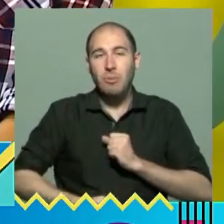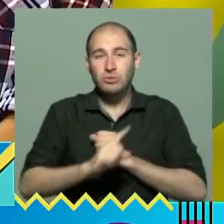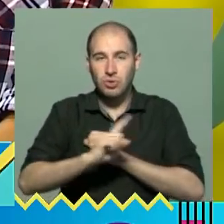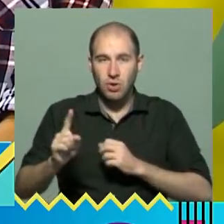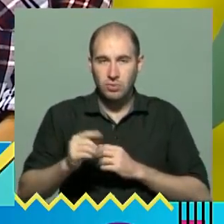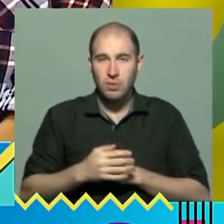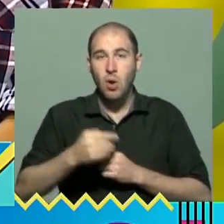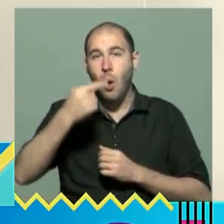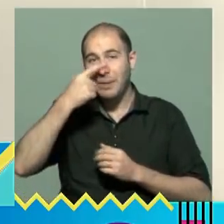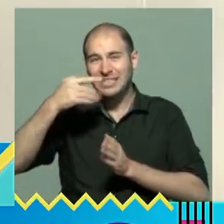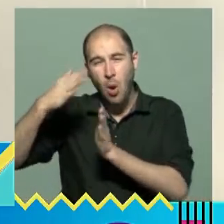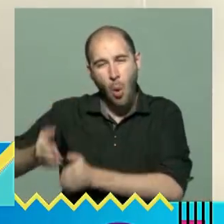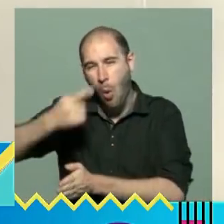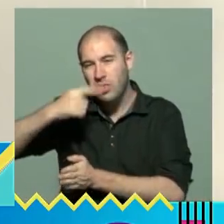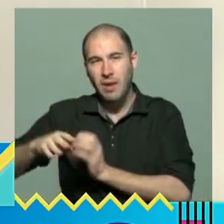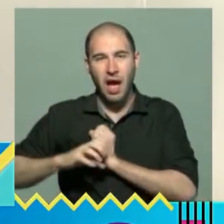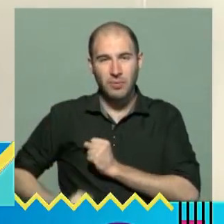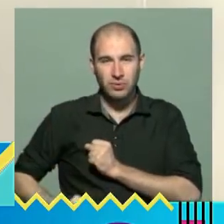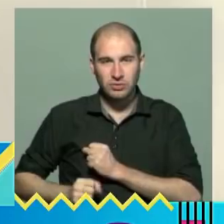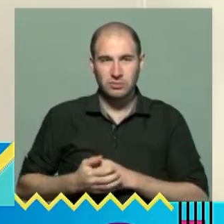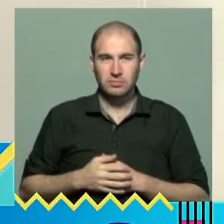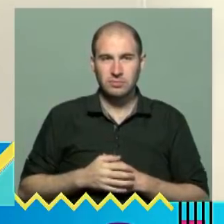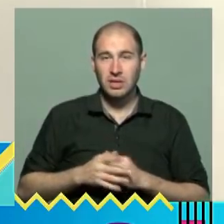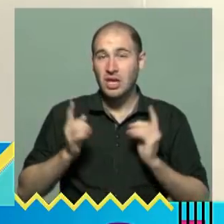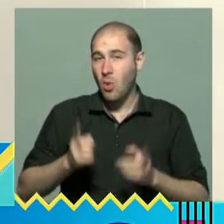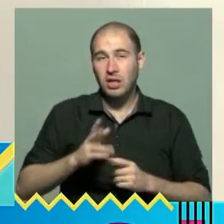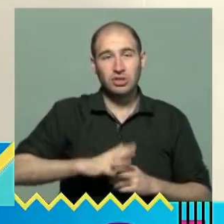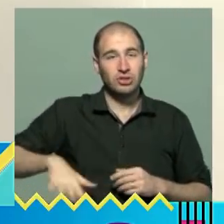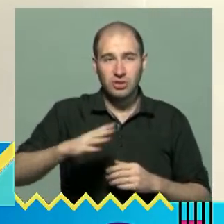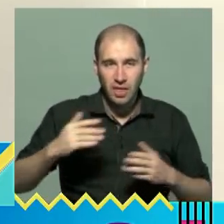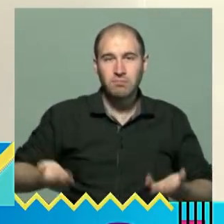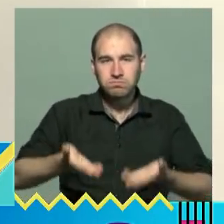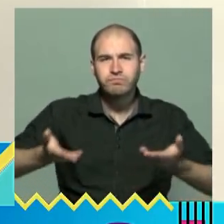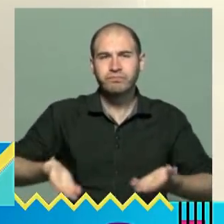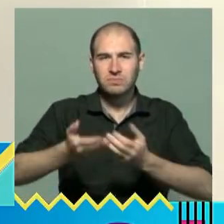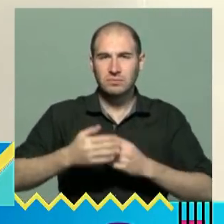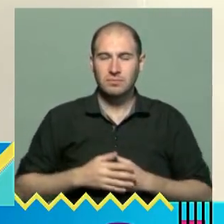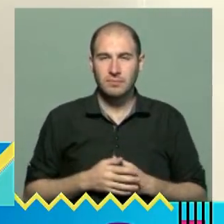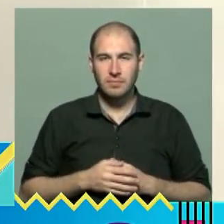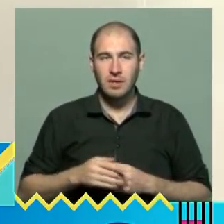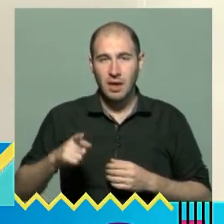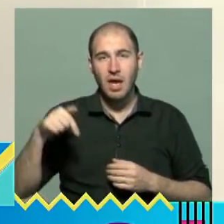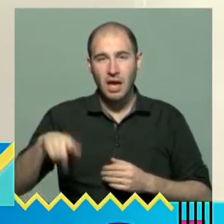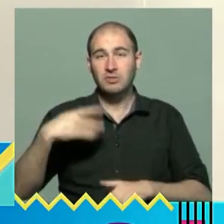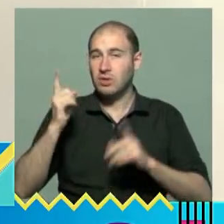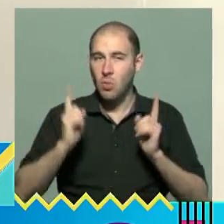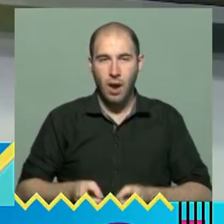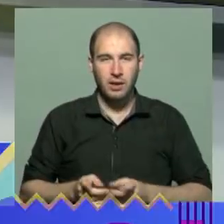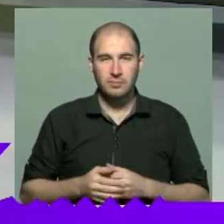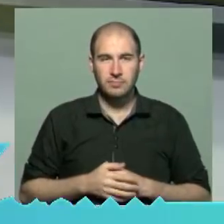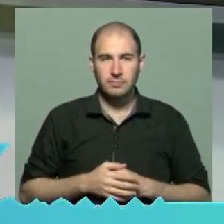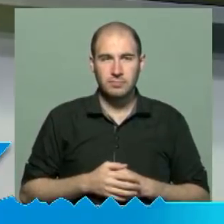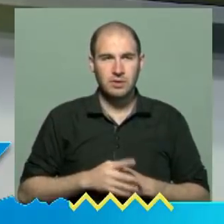digamos, la última instancia es el aborto. Así toda nuestra sociedad nos puja o nos lleva a que eso suceda de todas formas.